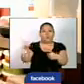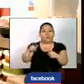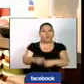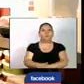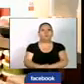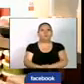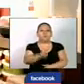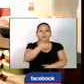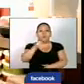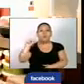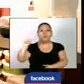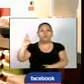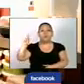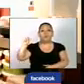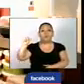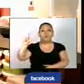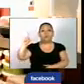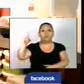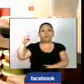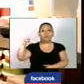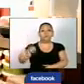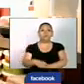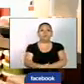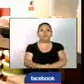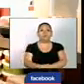Arnaldo Rojas Voz de América Houston